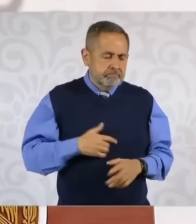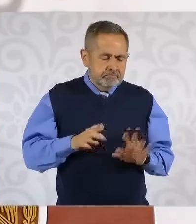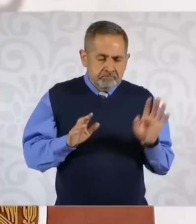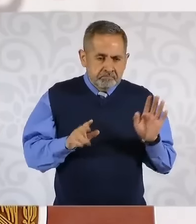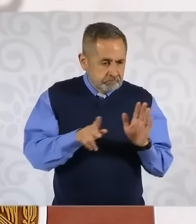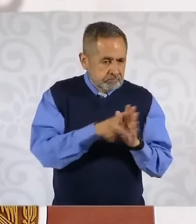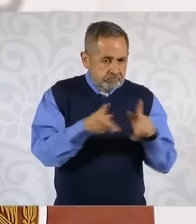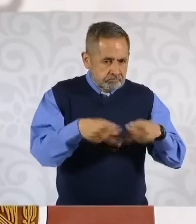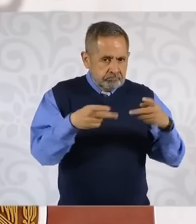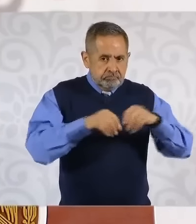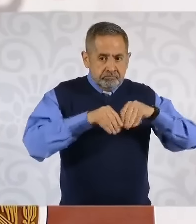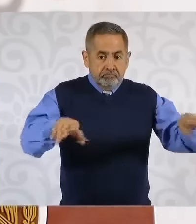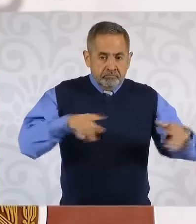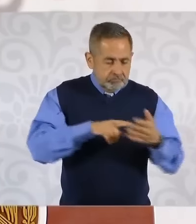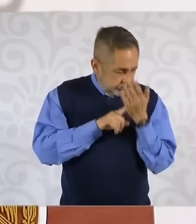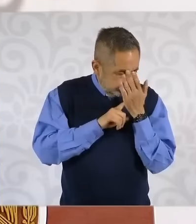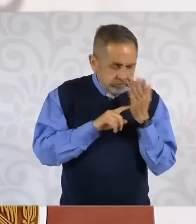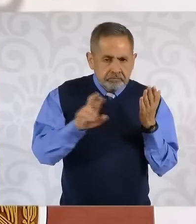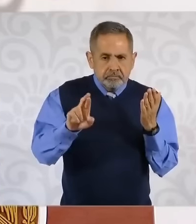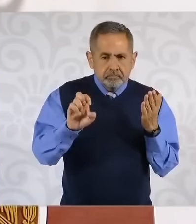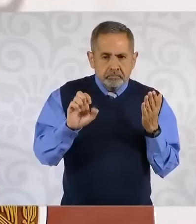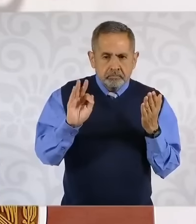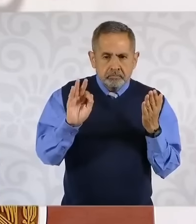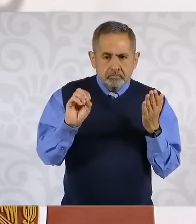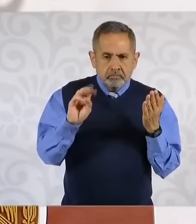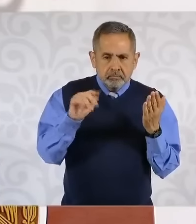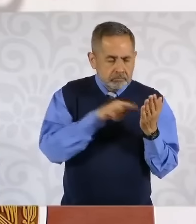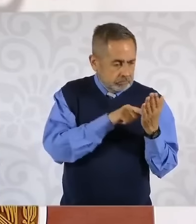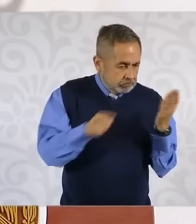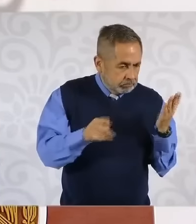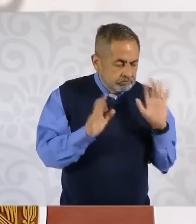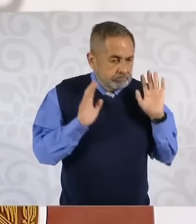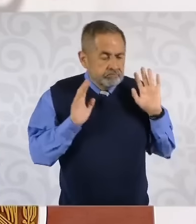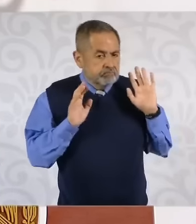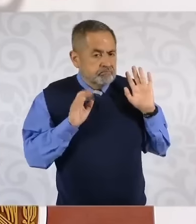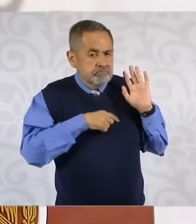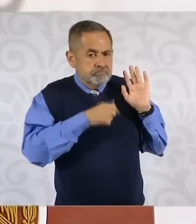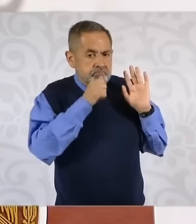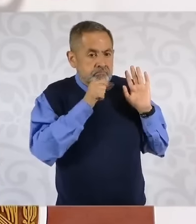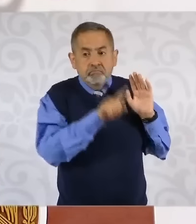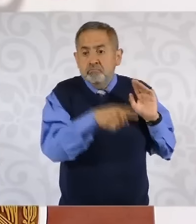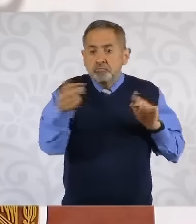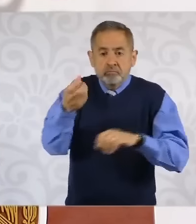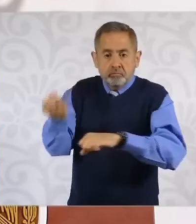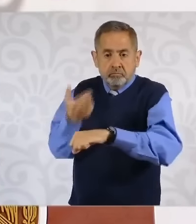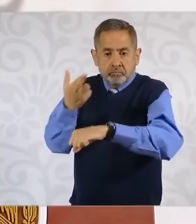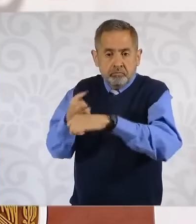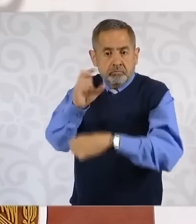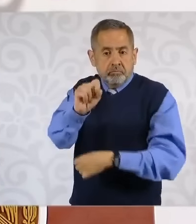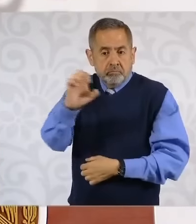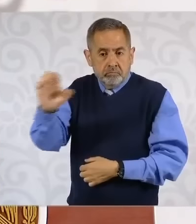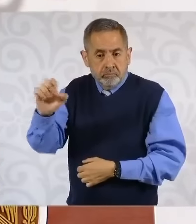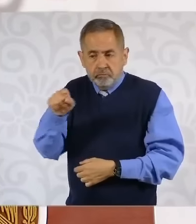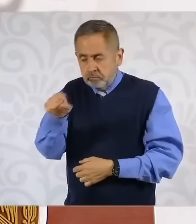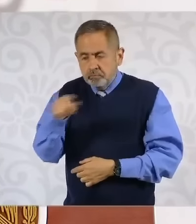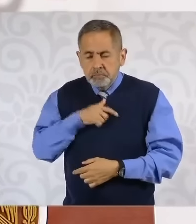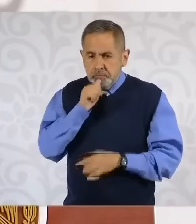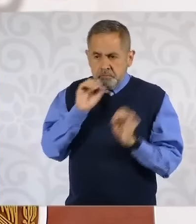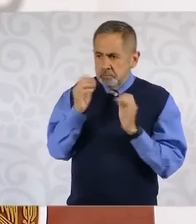tenemos todavía la información de Secretaría de Economía para que nos pueda dar mayor información sobre esto. Lo vimos